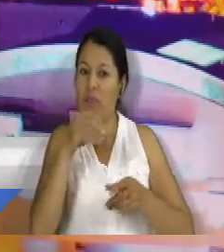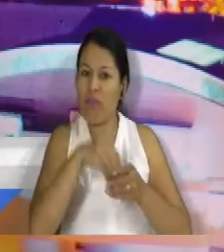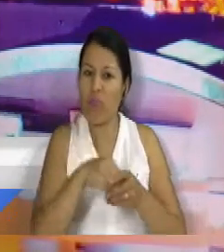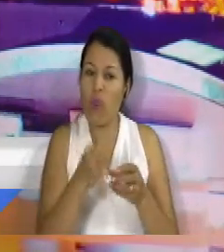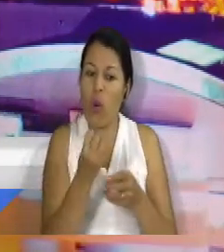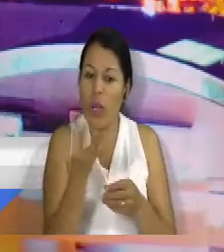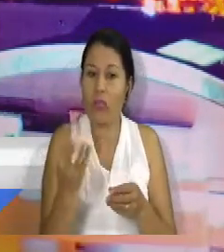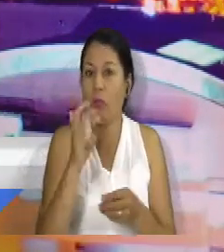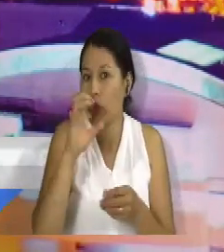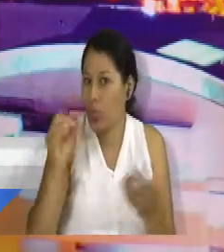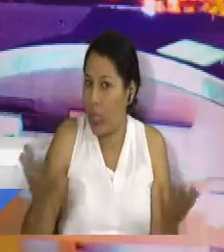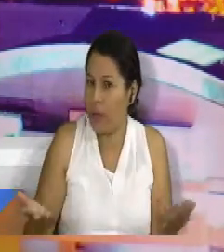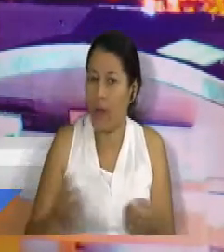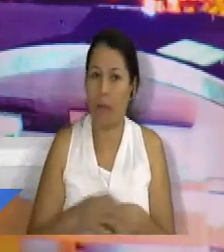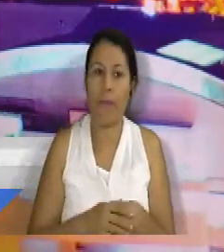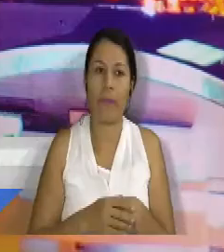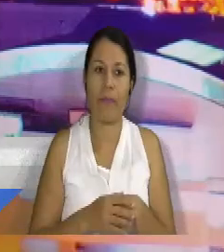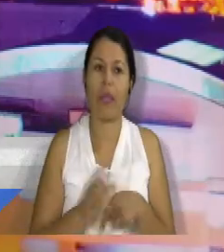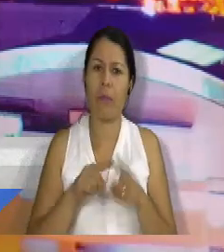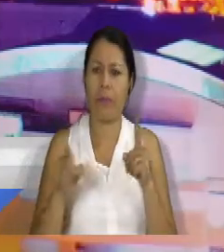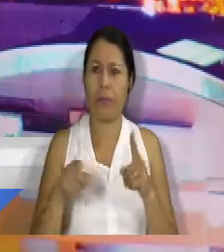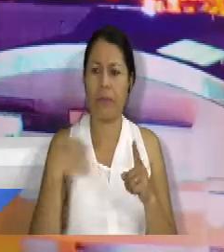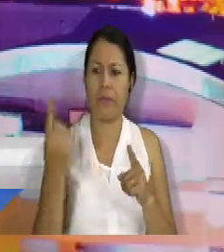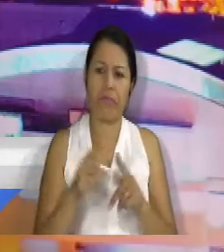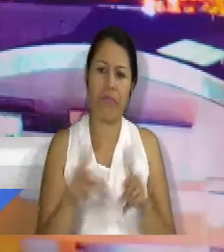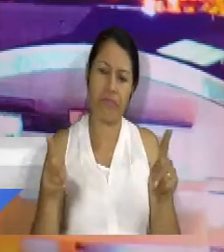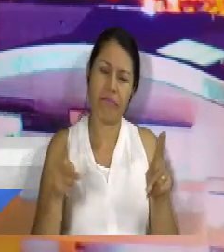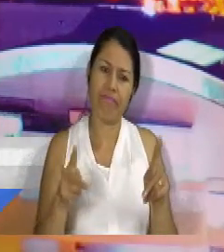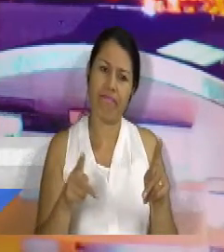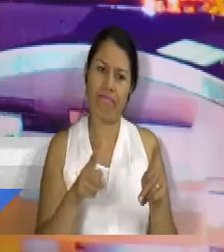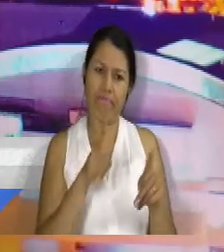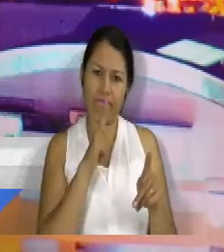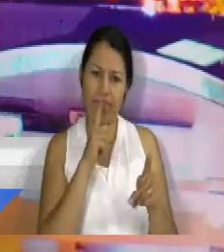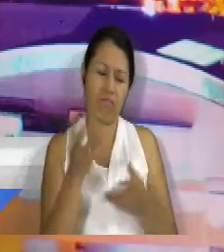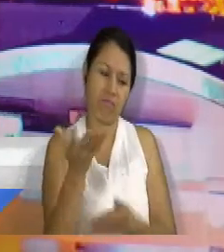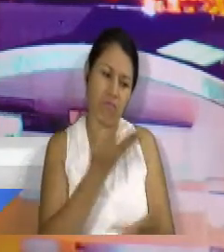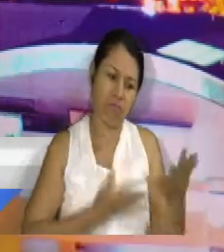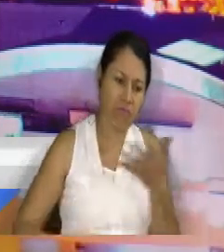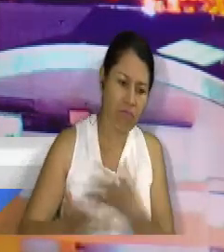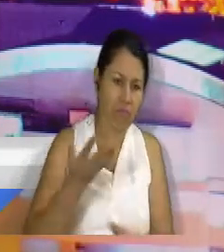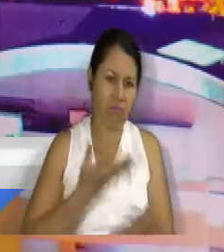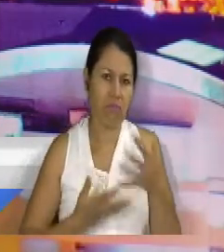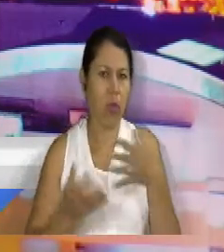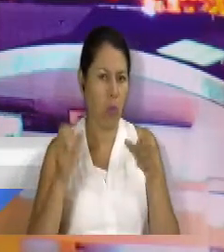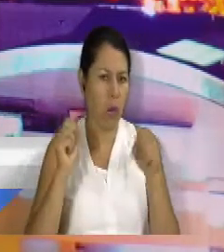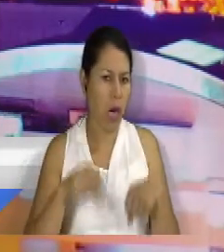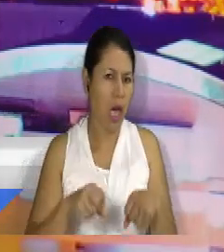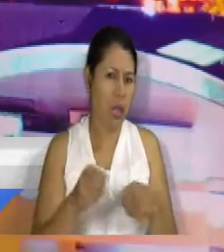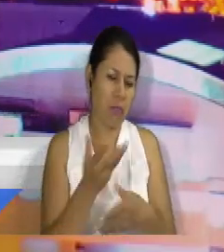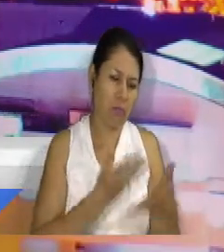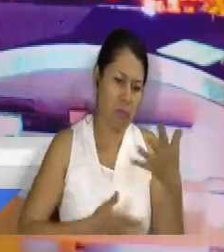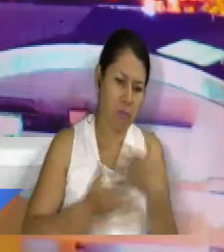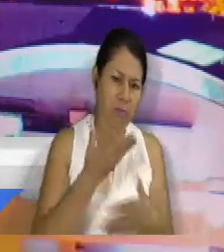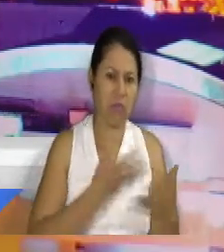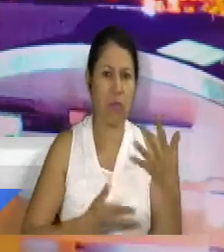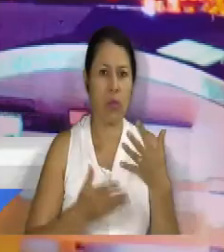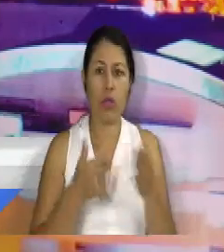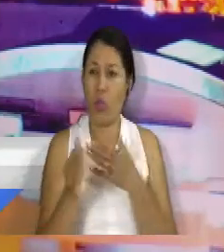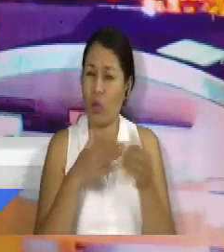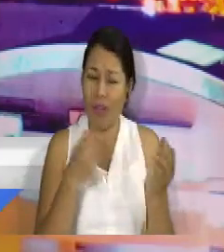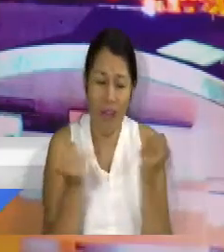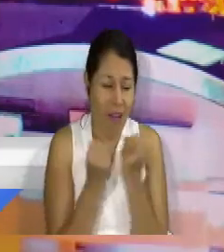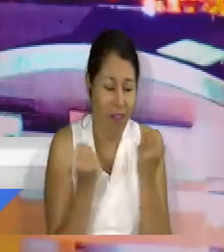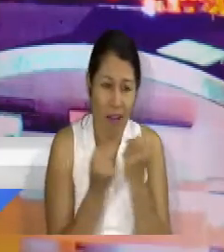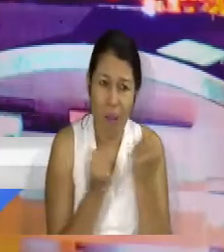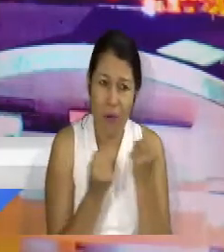la gente tiene esa capacidad de reconciliación, esa capacidad de convivencia, que a pesar de las condiciones de hacinamiento en que viven, allá